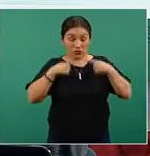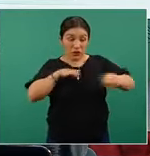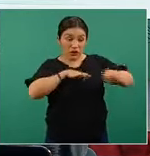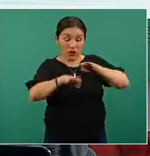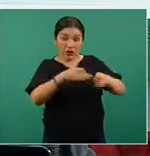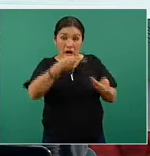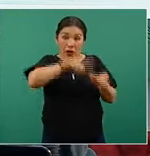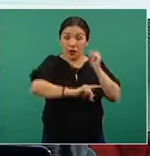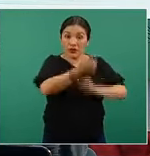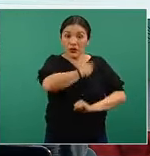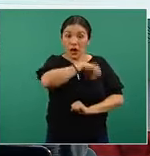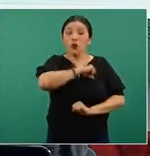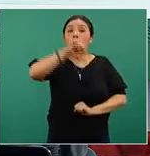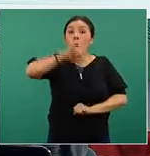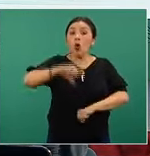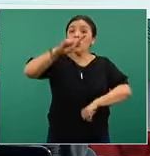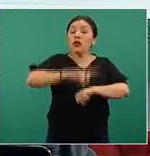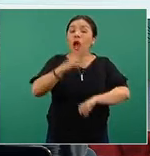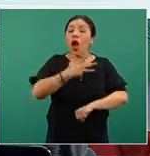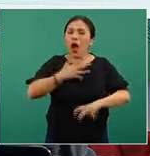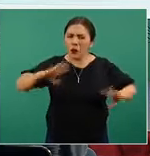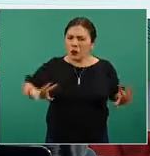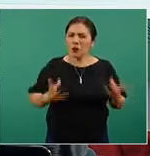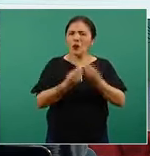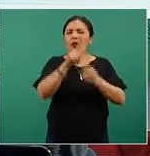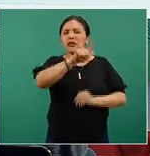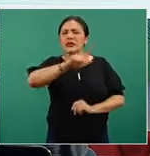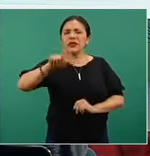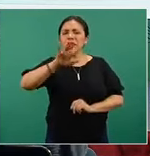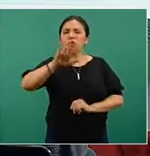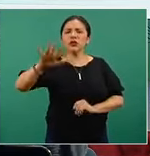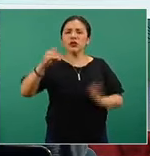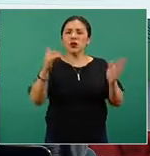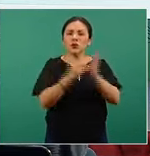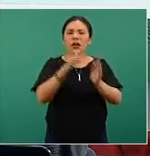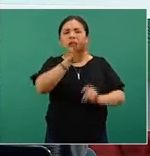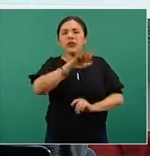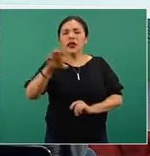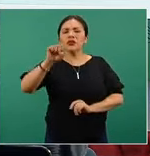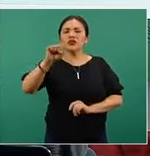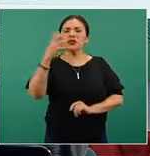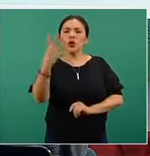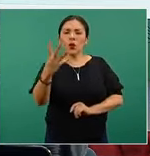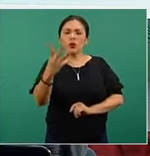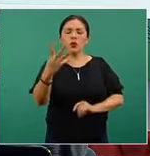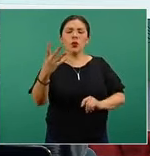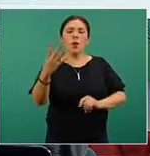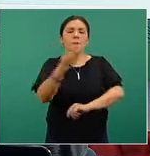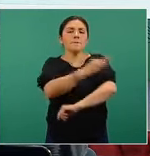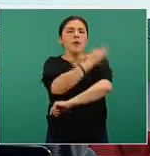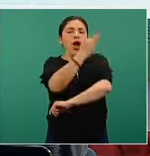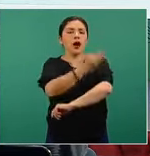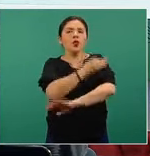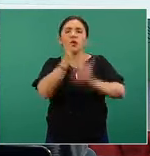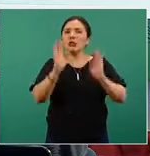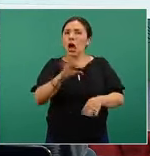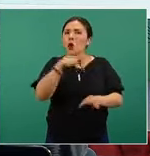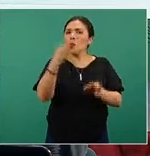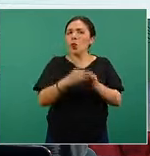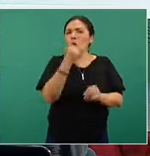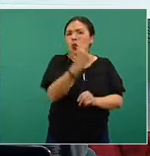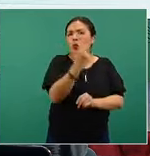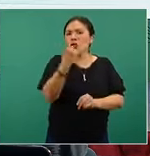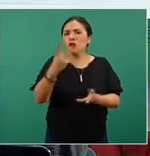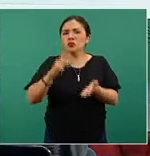salud al día de hoy tenemos ya 755 mil 564 esquemas completos